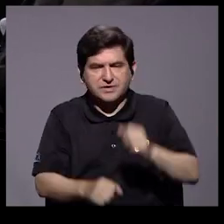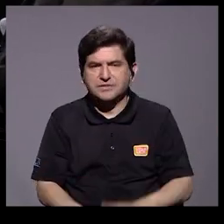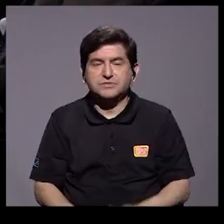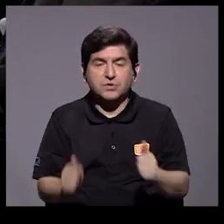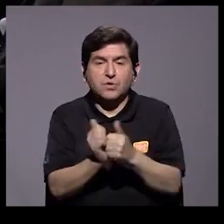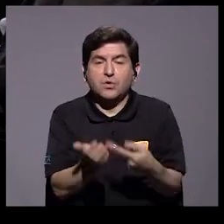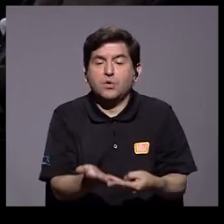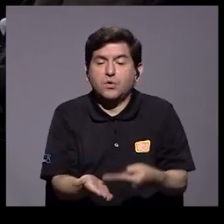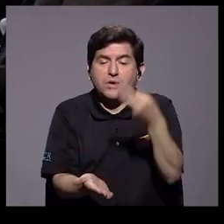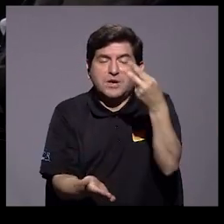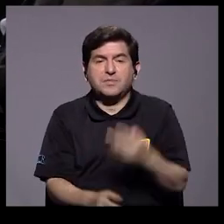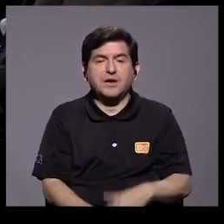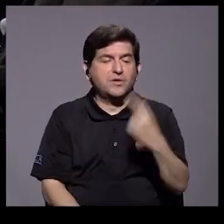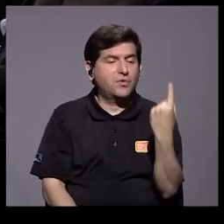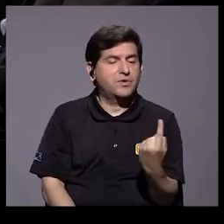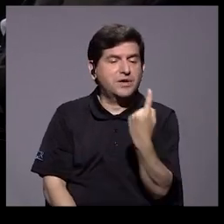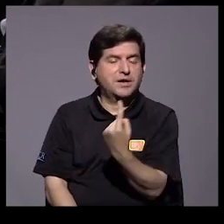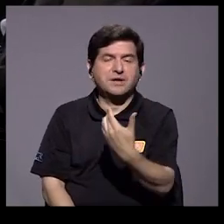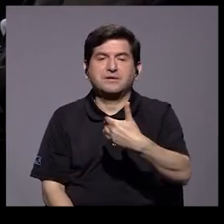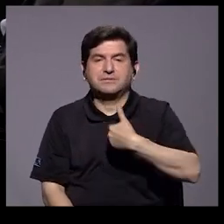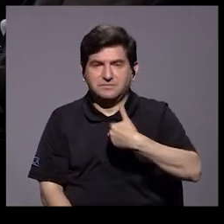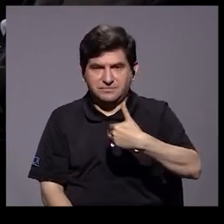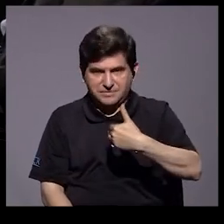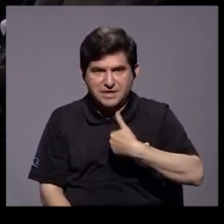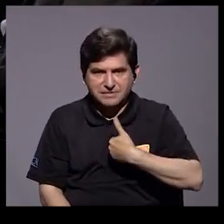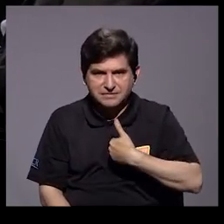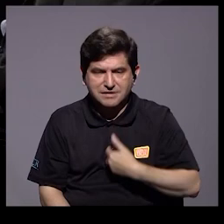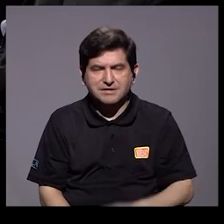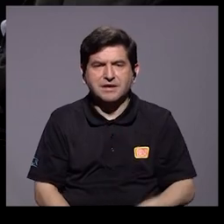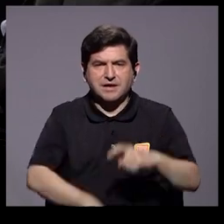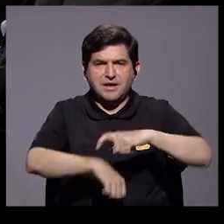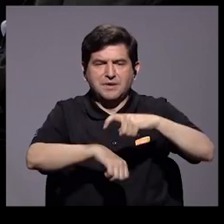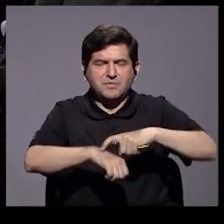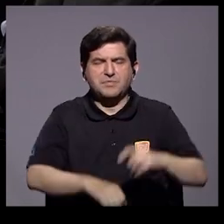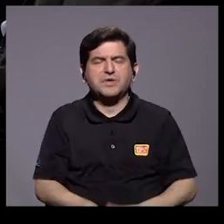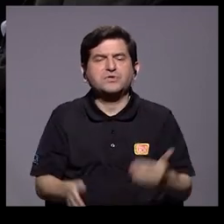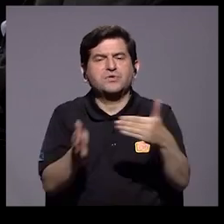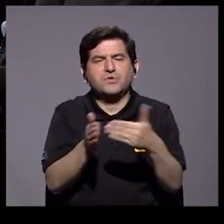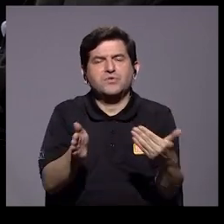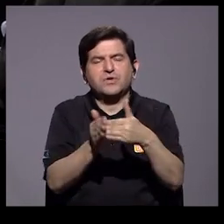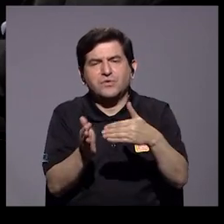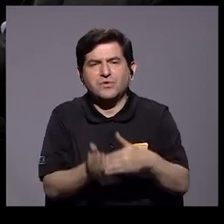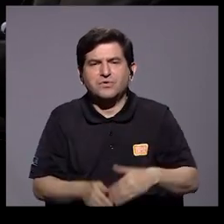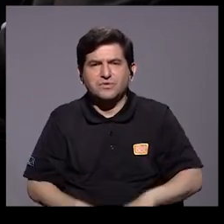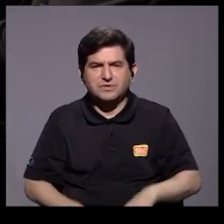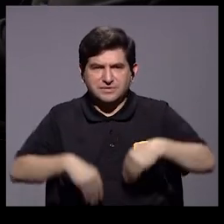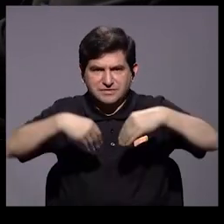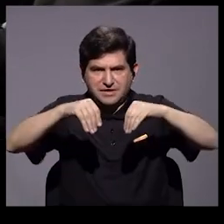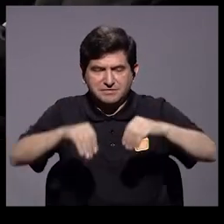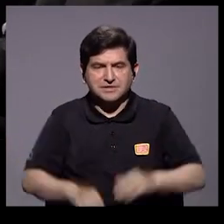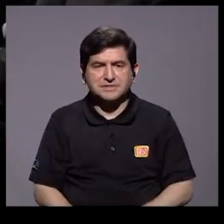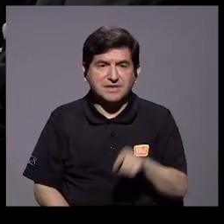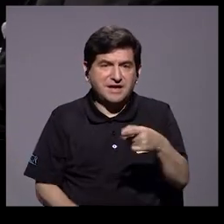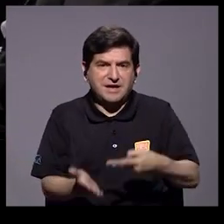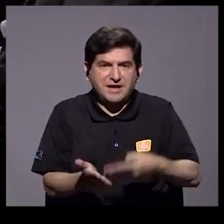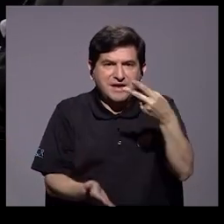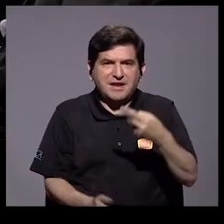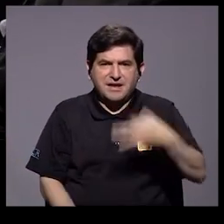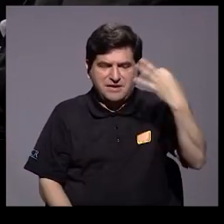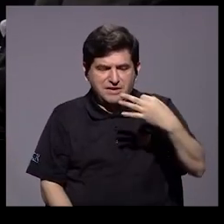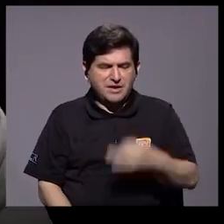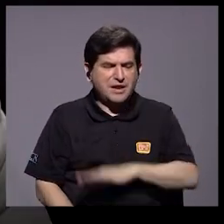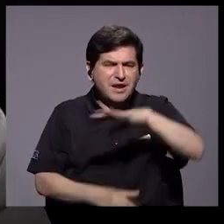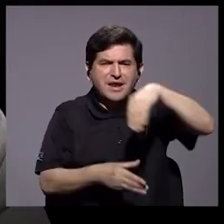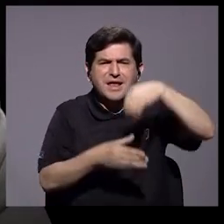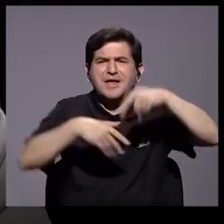con el valor que cada entrada tuvo en de venta digamos entró 2 y entró fue con el valor oficial pongámosle